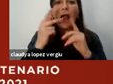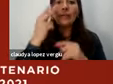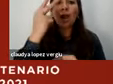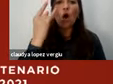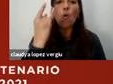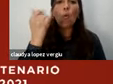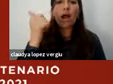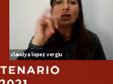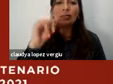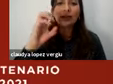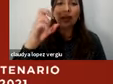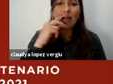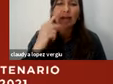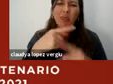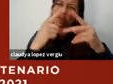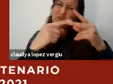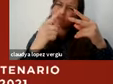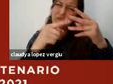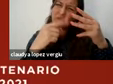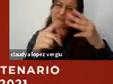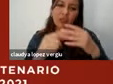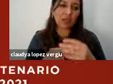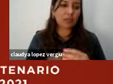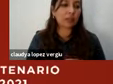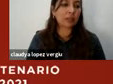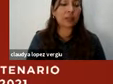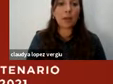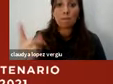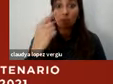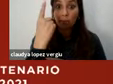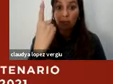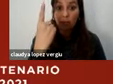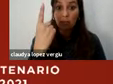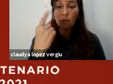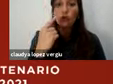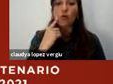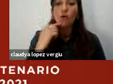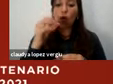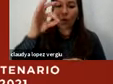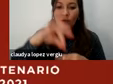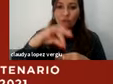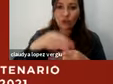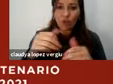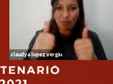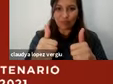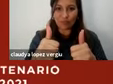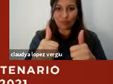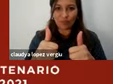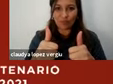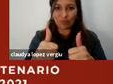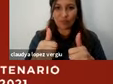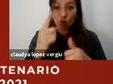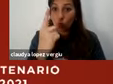plantas tenemos acá en la comunidad. Entonces, primero lo que queremos terminar es con esa infusión, porque nos hace falta la materia